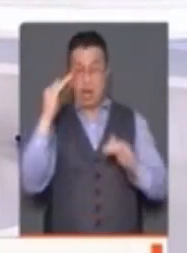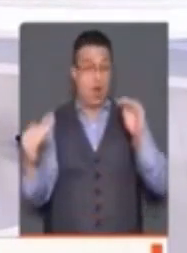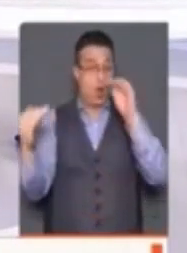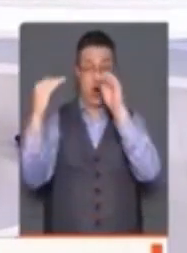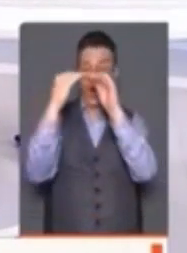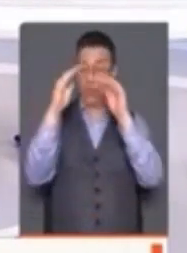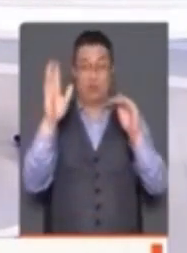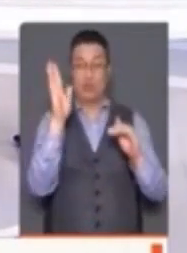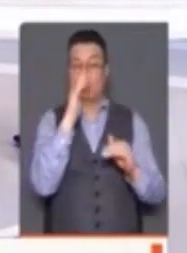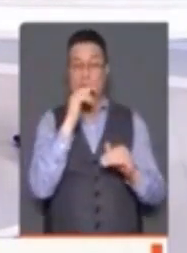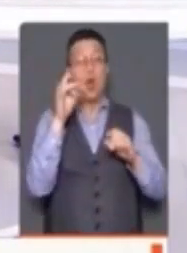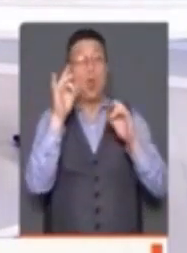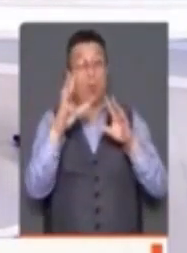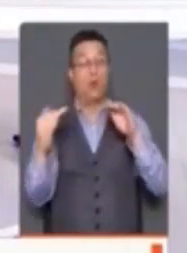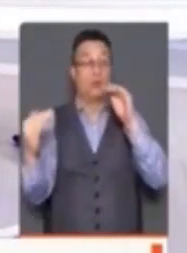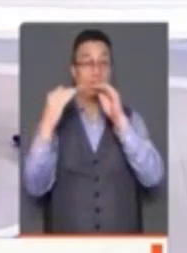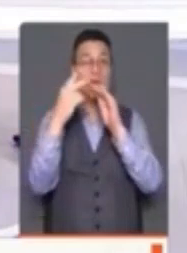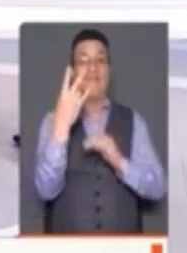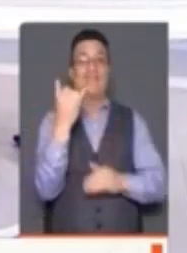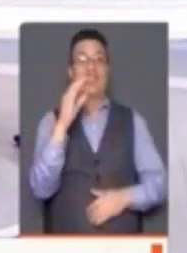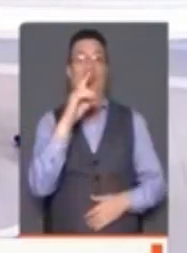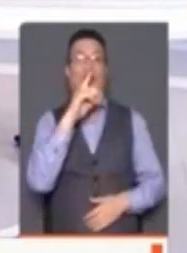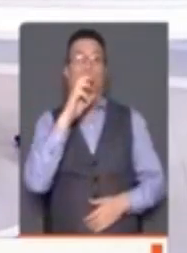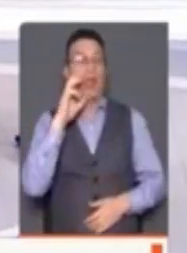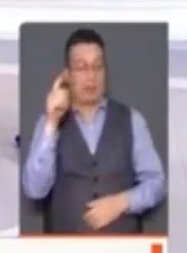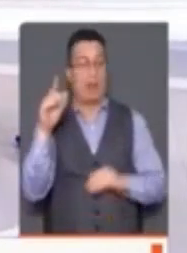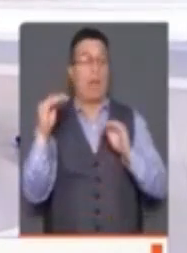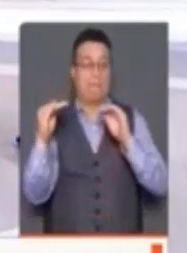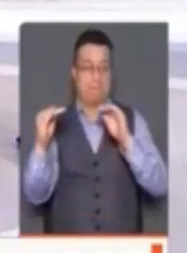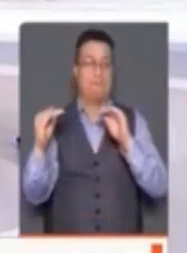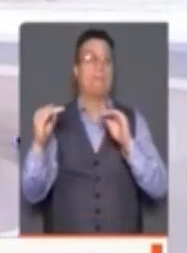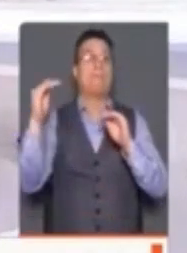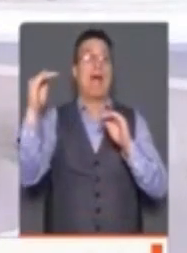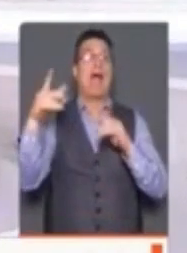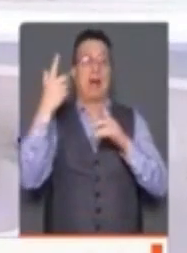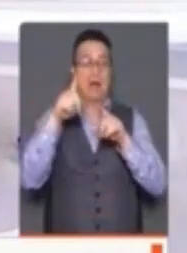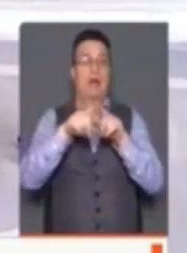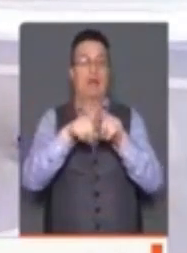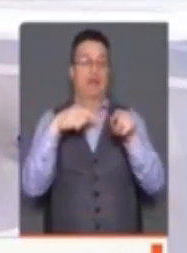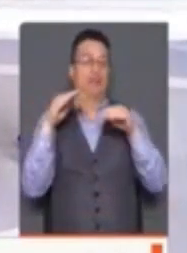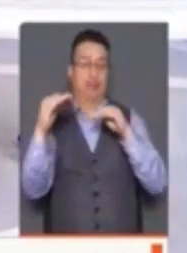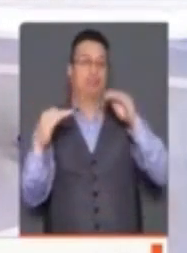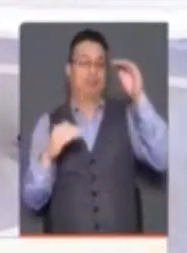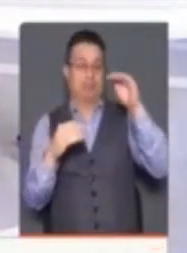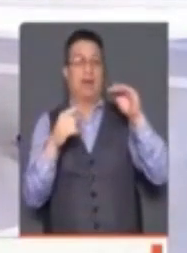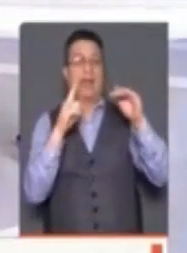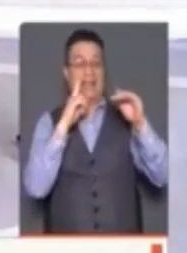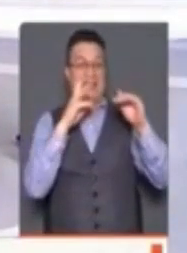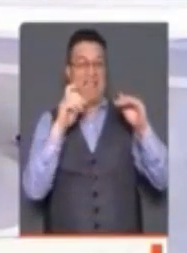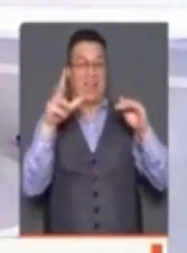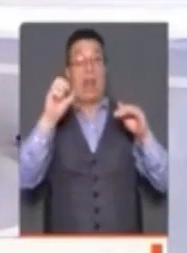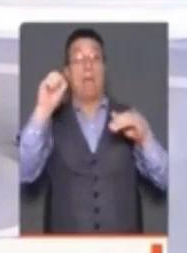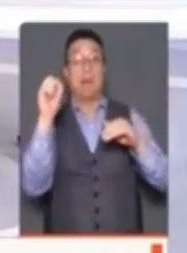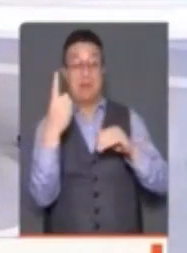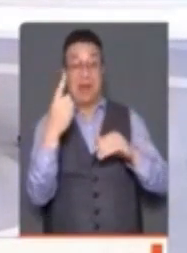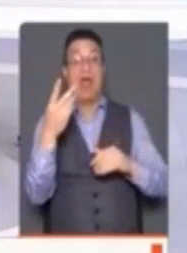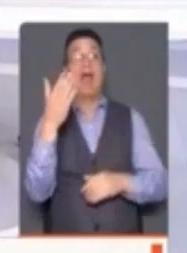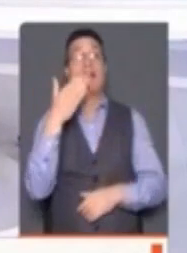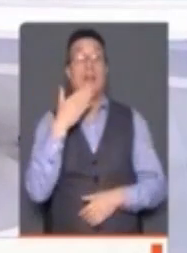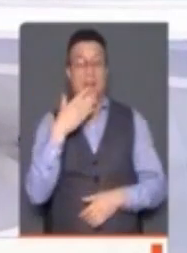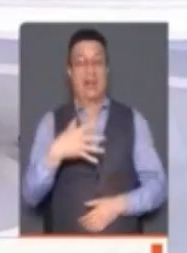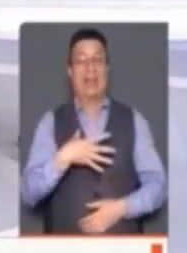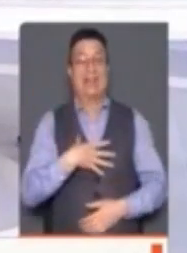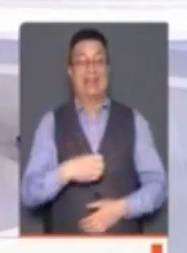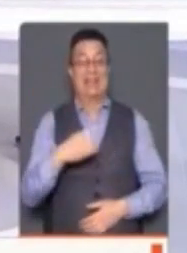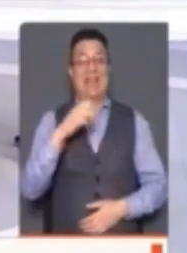otro parangón es la reina Victoria, pero ella la superó en el largo reinado. Y la reina Isabel I, la reina virgen, la hija de Enrique